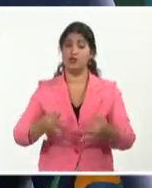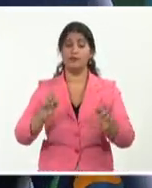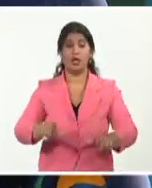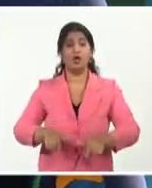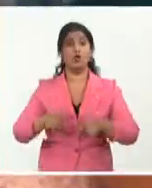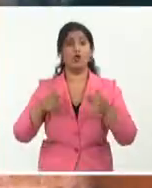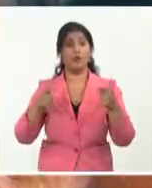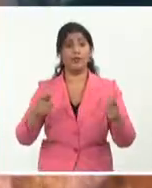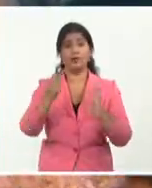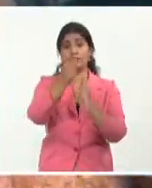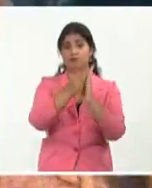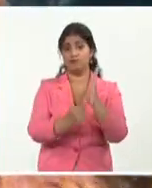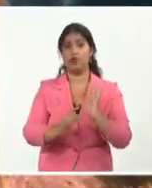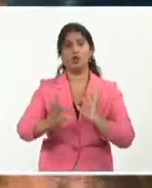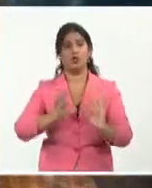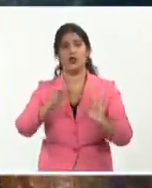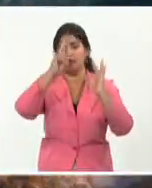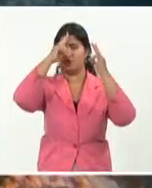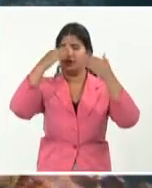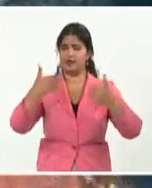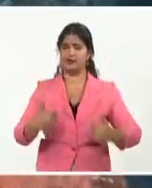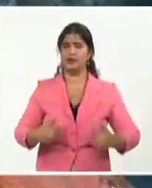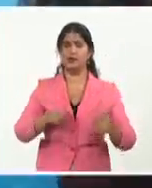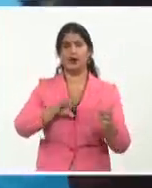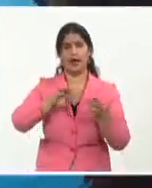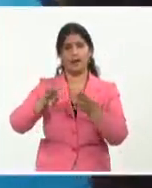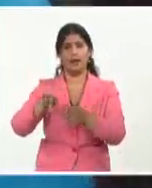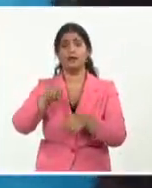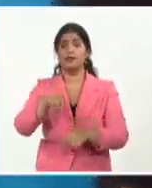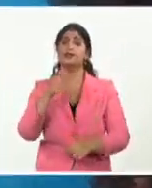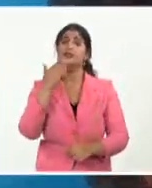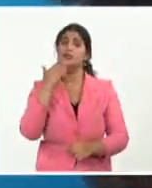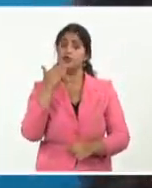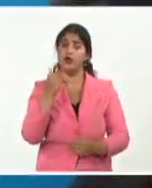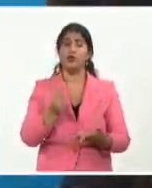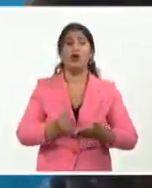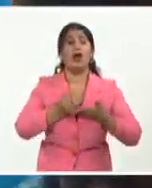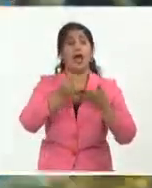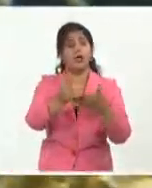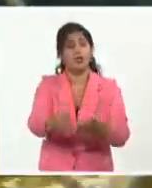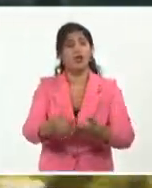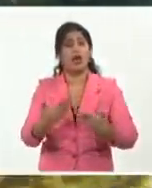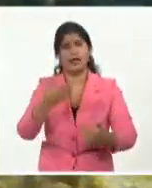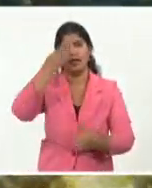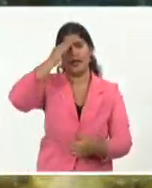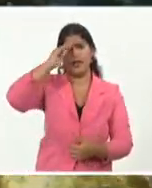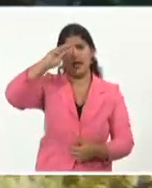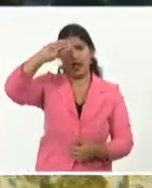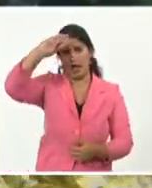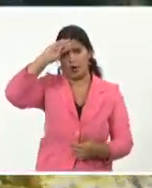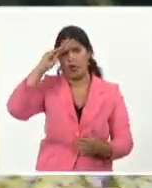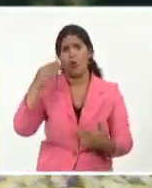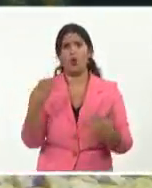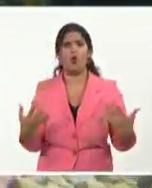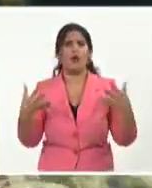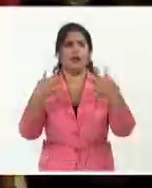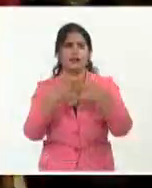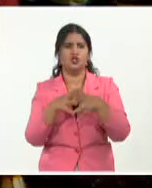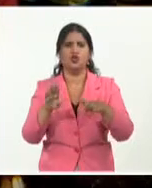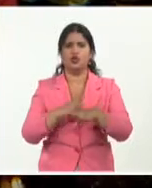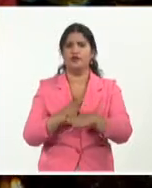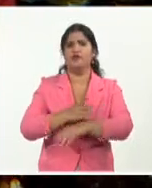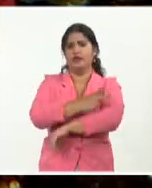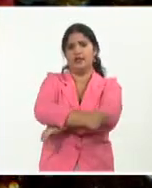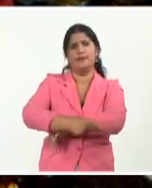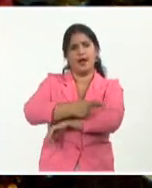de seguridad. A la par, contribuyen a los estudios vinculados a la primera colección osteológica de referencia de peces marinos,